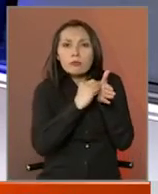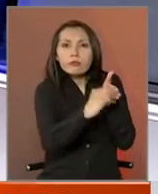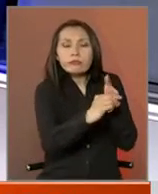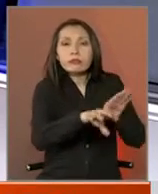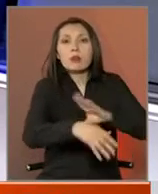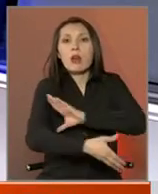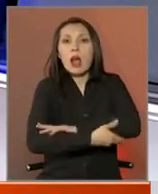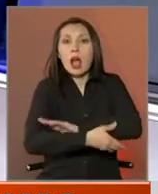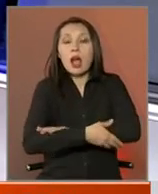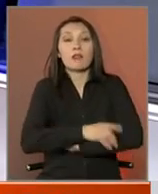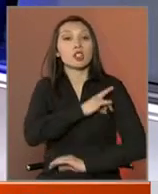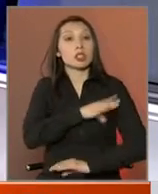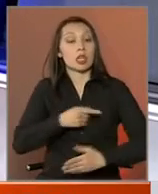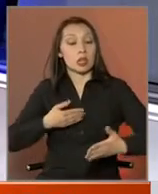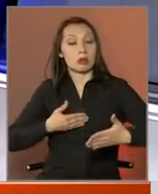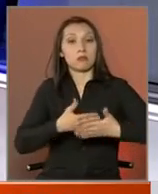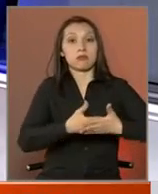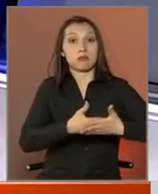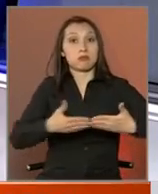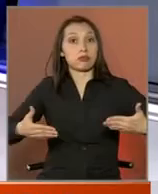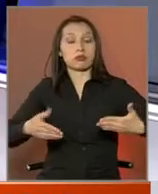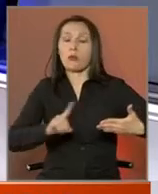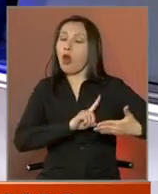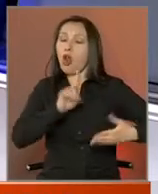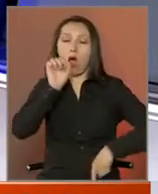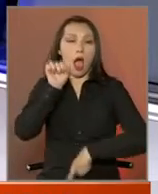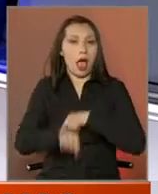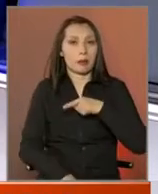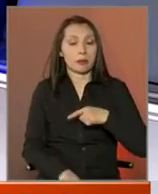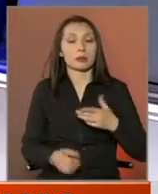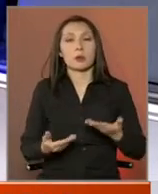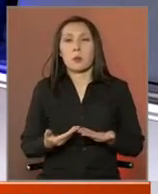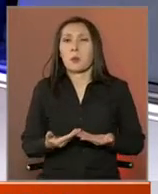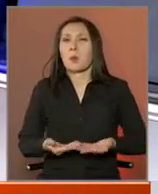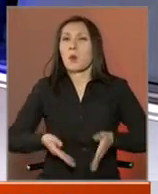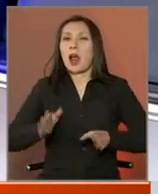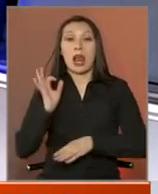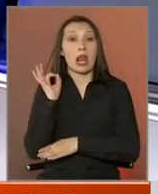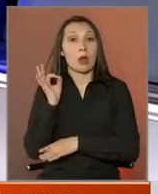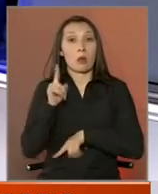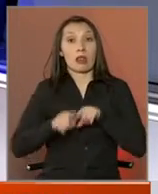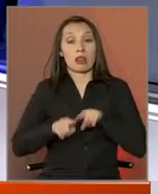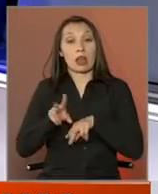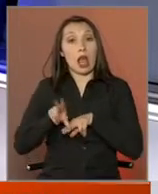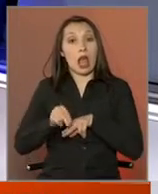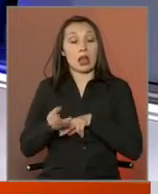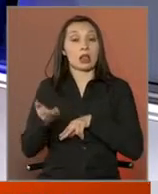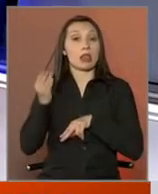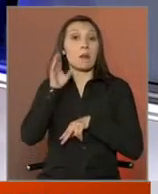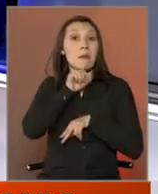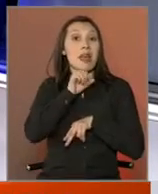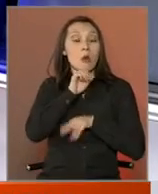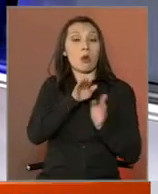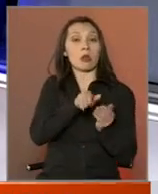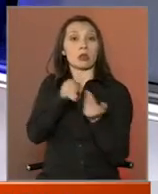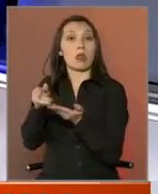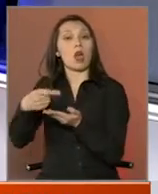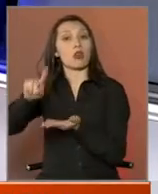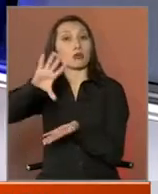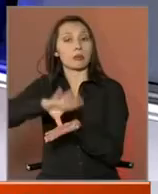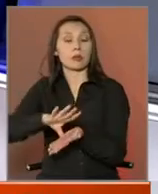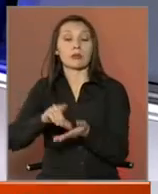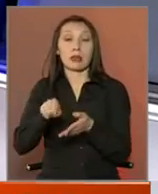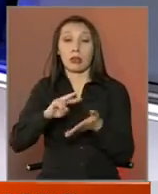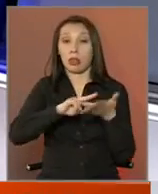tratado de límites con Chile condicionaba su aprobación. Cualquier cesión de terreno antiguamente peruano a un tercero. Por todas